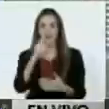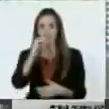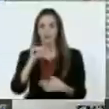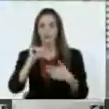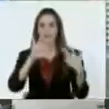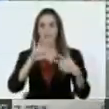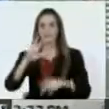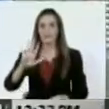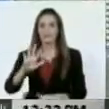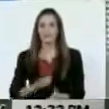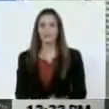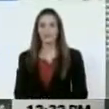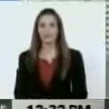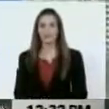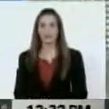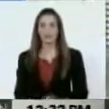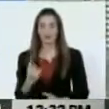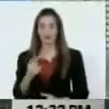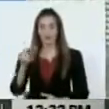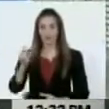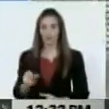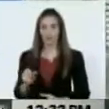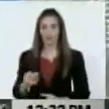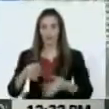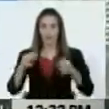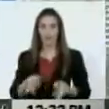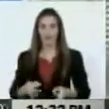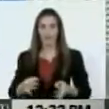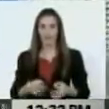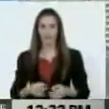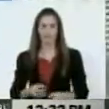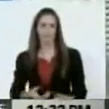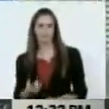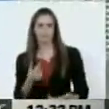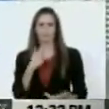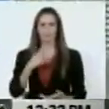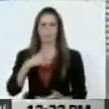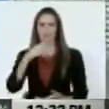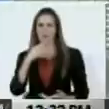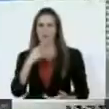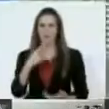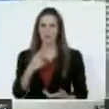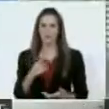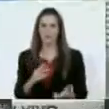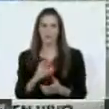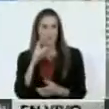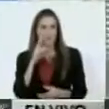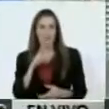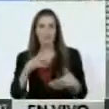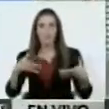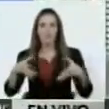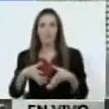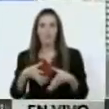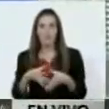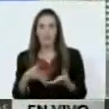85. Hubo uno que llegó de oficial de planta, de esos que se la daba, y cuando vio que era del